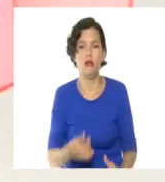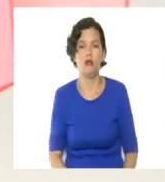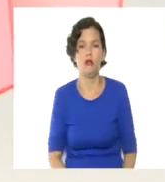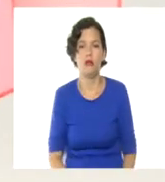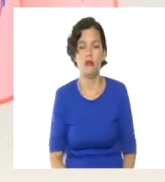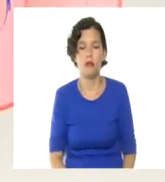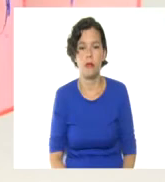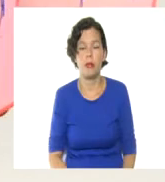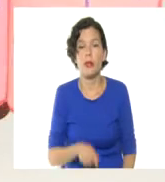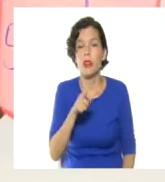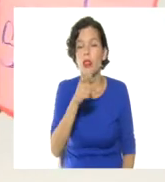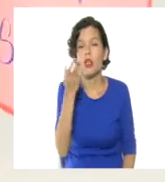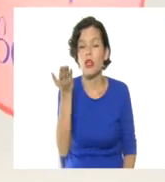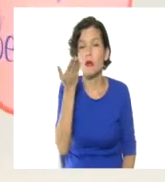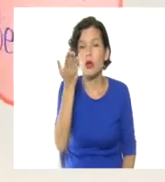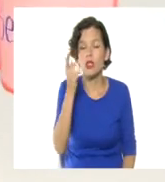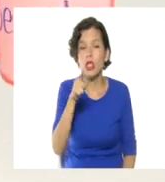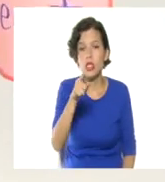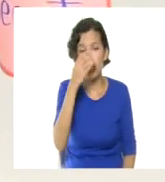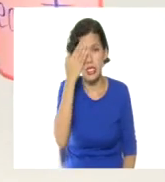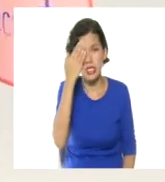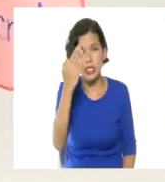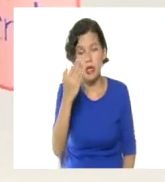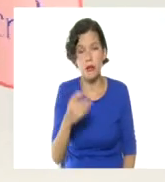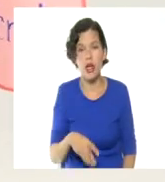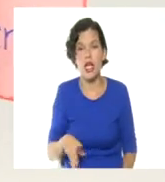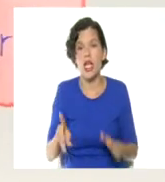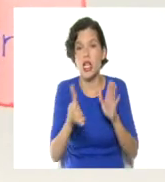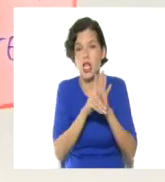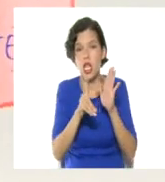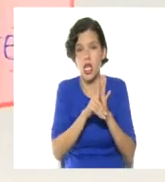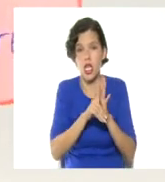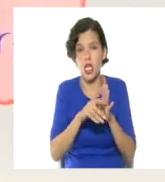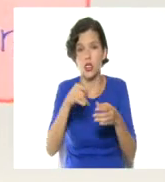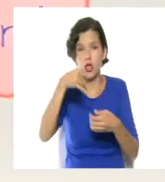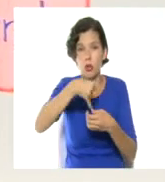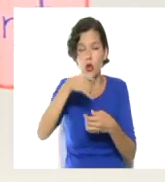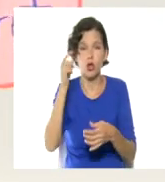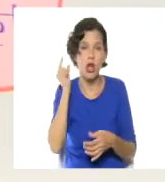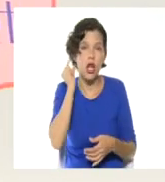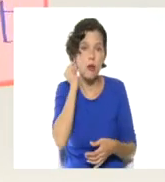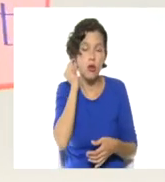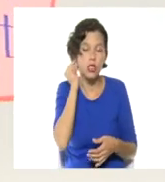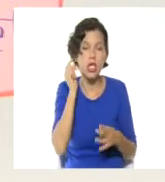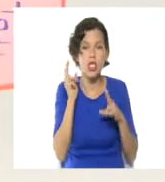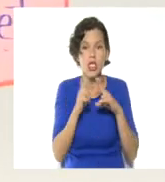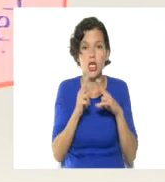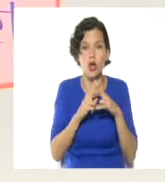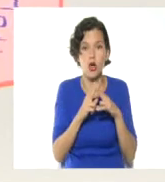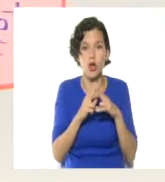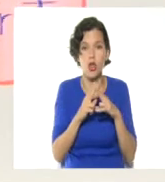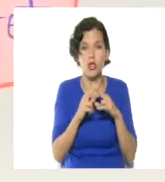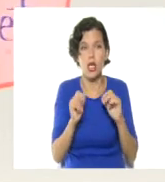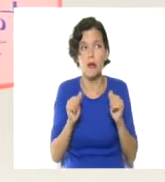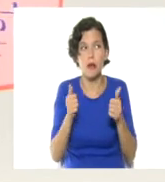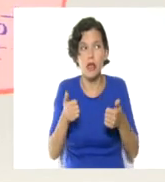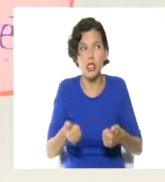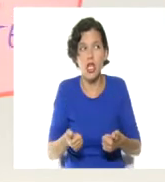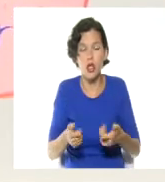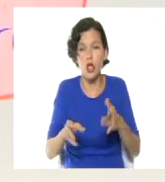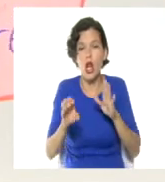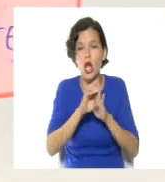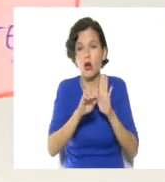voto. Es importante destacar que el derecho al voto en las mujeres se reconoce a partir de la Constitución